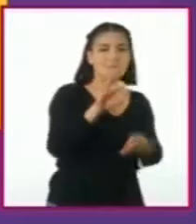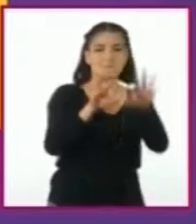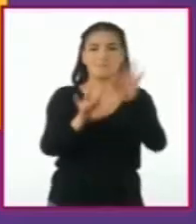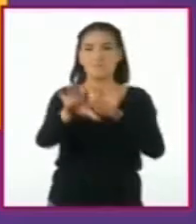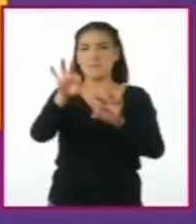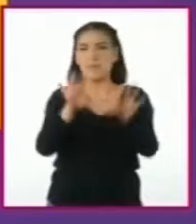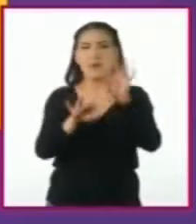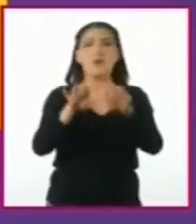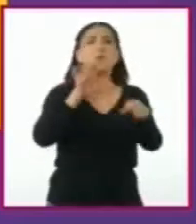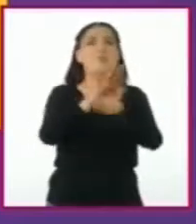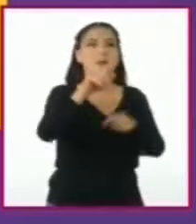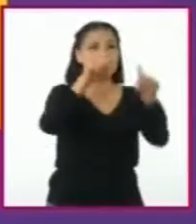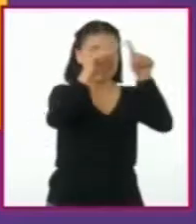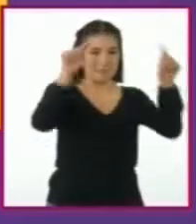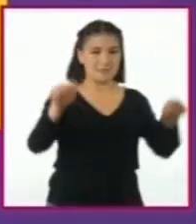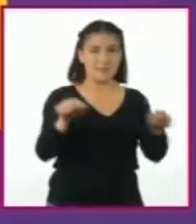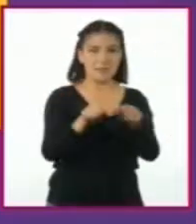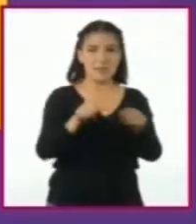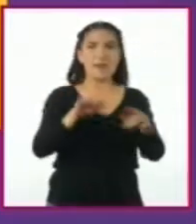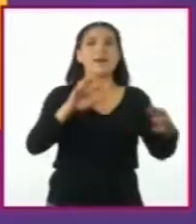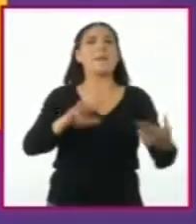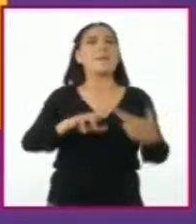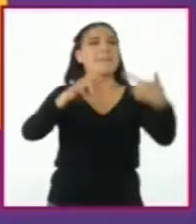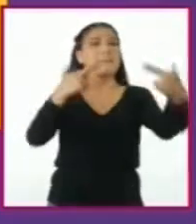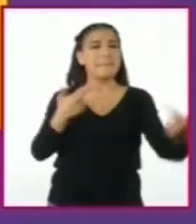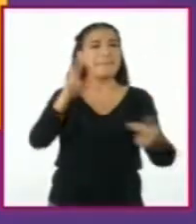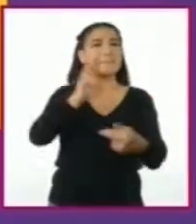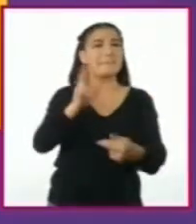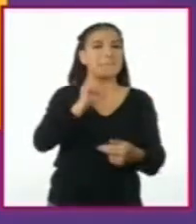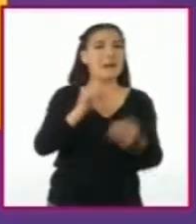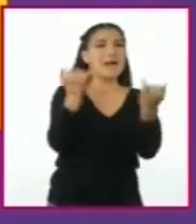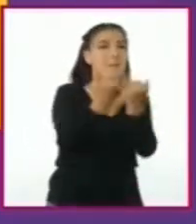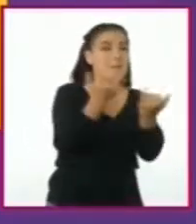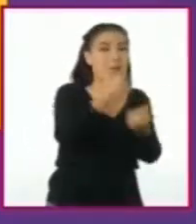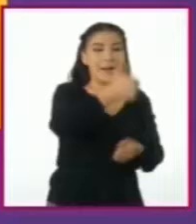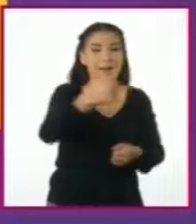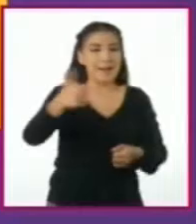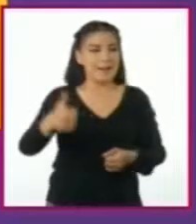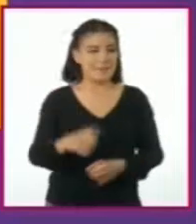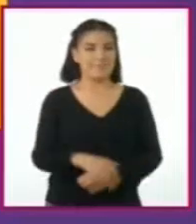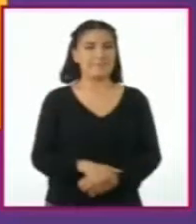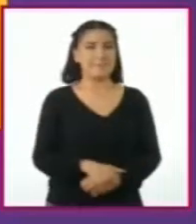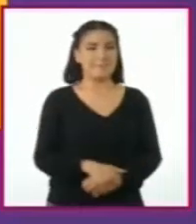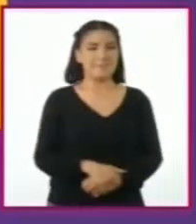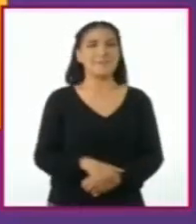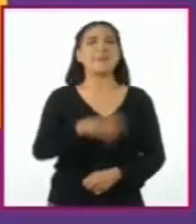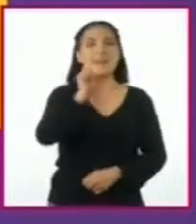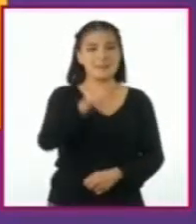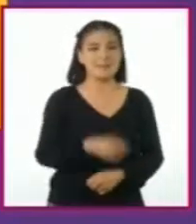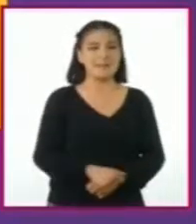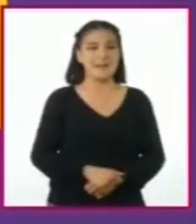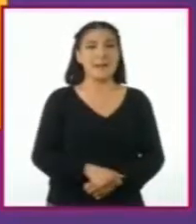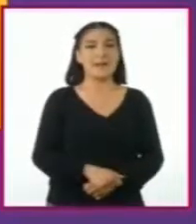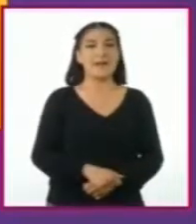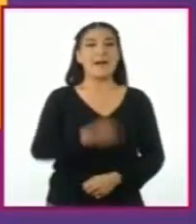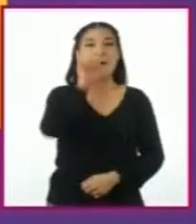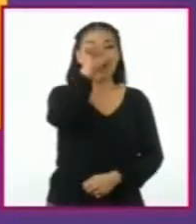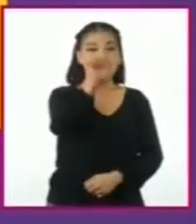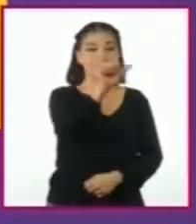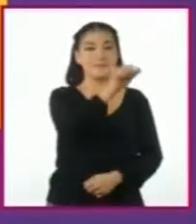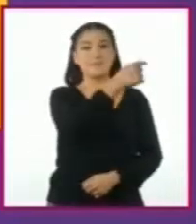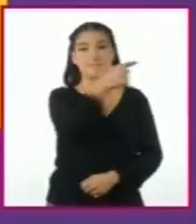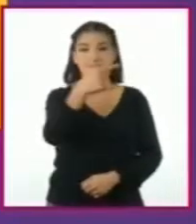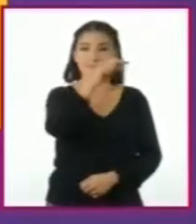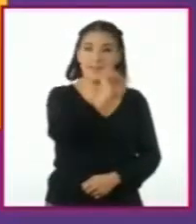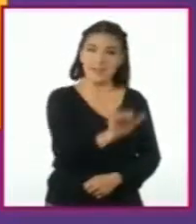cada cuadrado. Relacionemos el largo y el ancho de cada uno. Así tenemos que A sobre